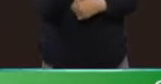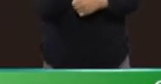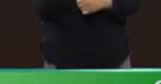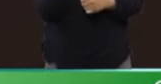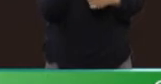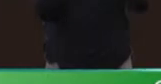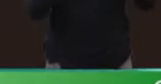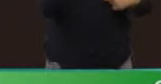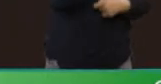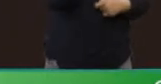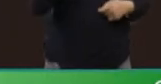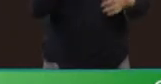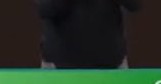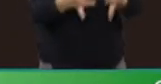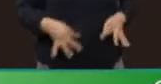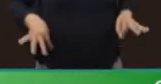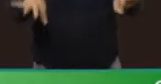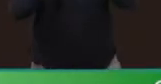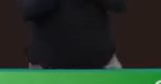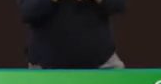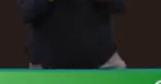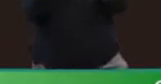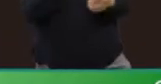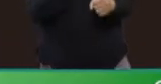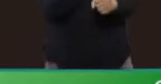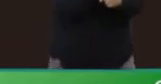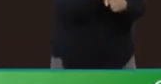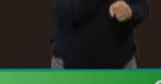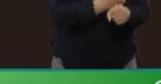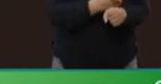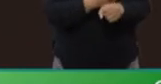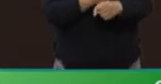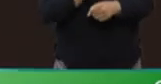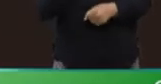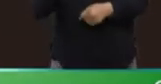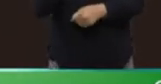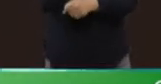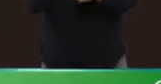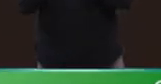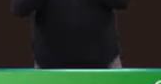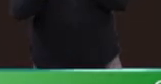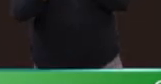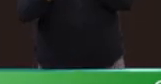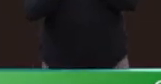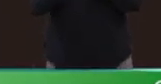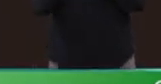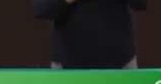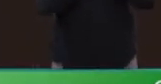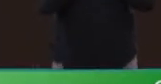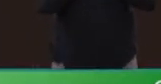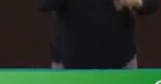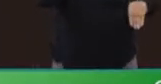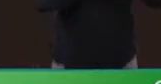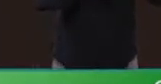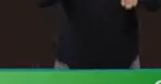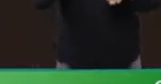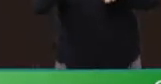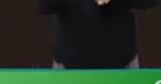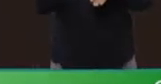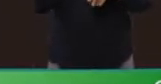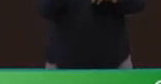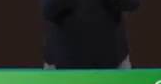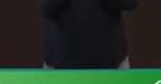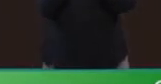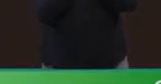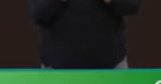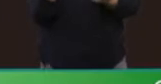importante aquí hacer un exhorto también en donde la secretaría de infraestructura comisión eh de transportes no